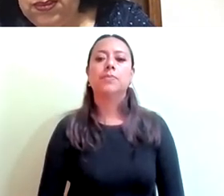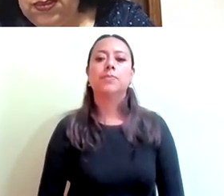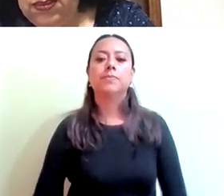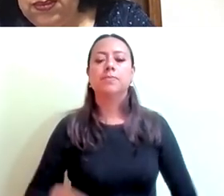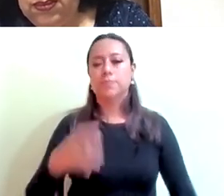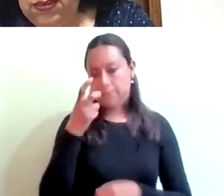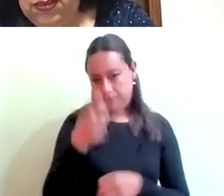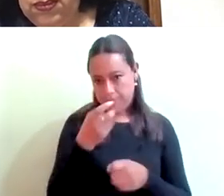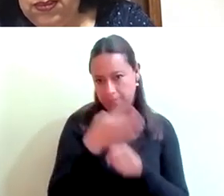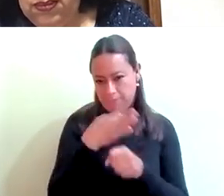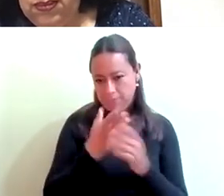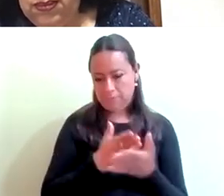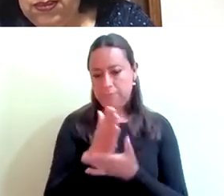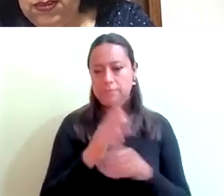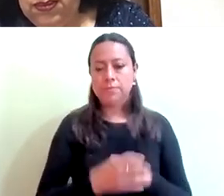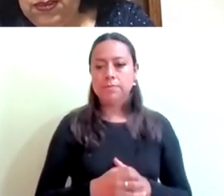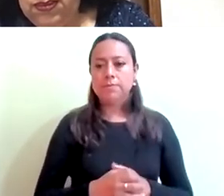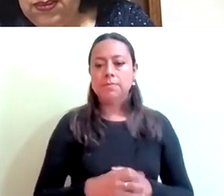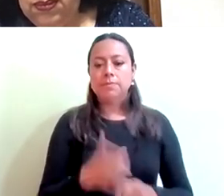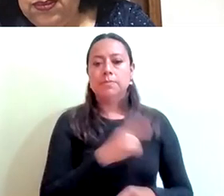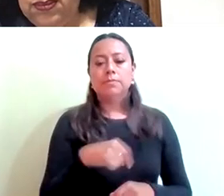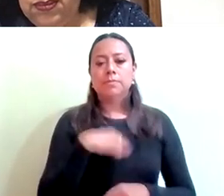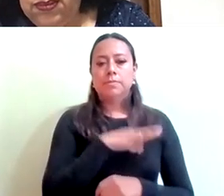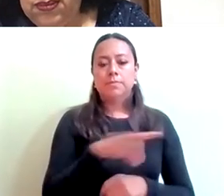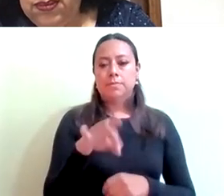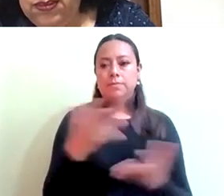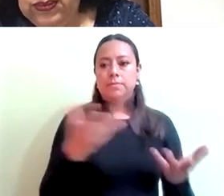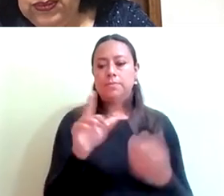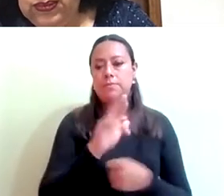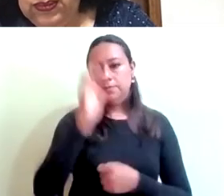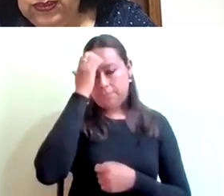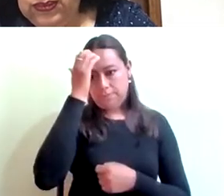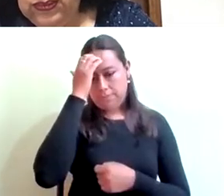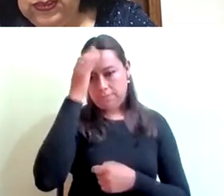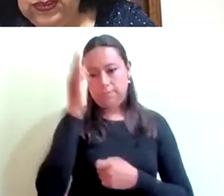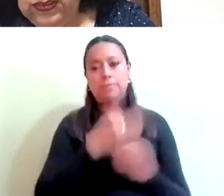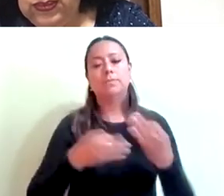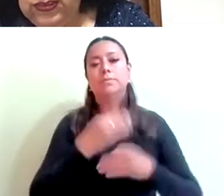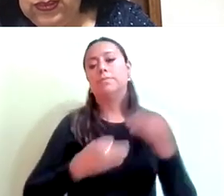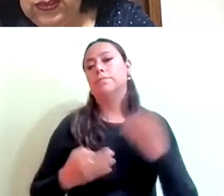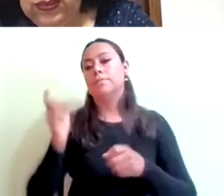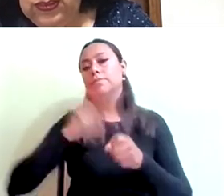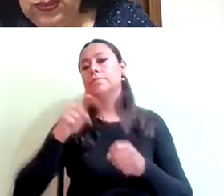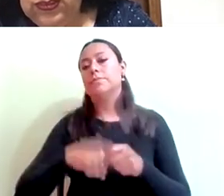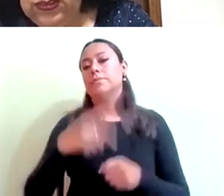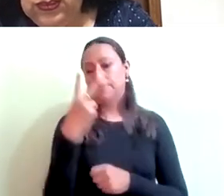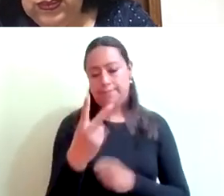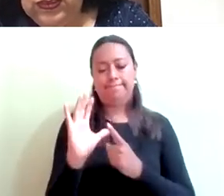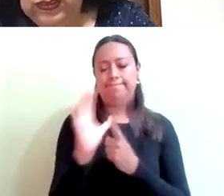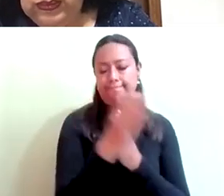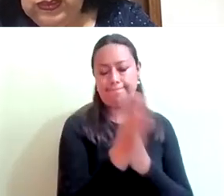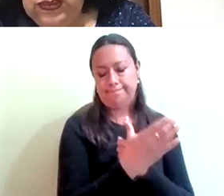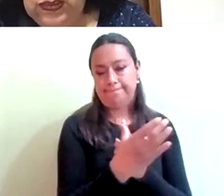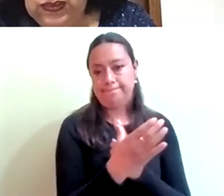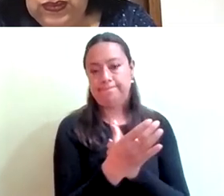intervención, haciendo reconocimiento a los integrantes de las dos comisiones,